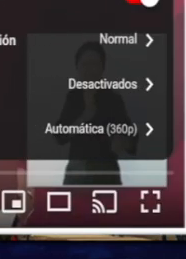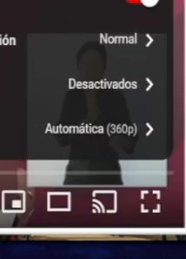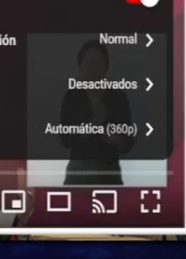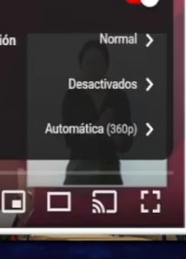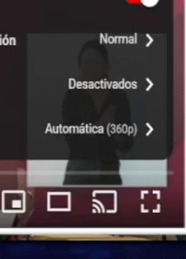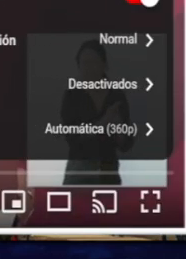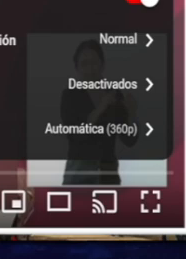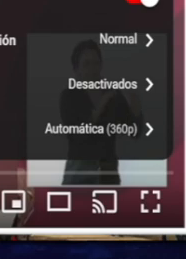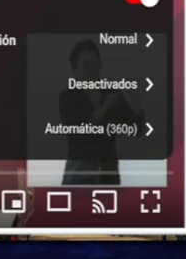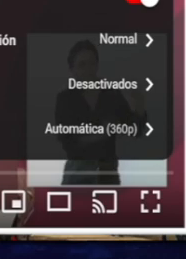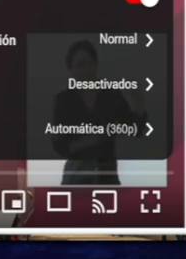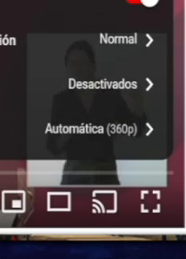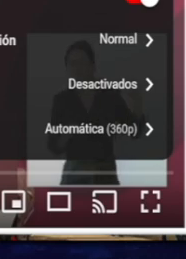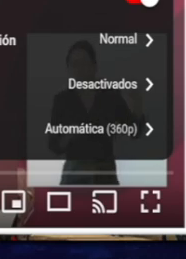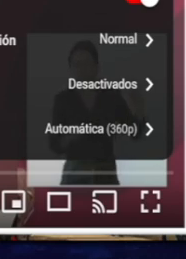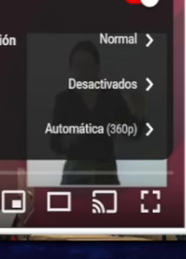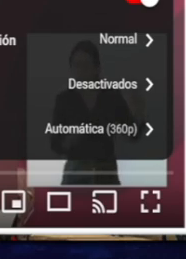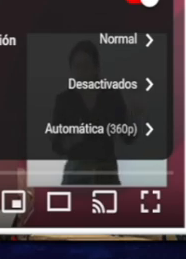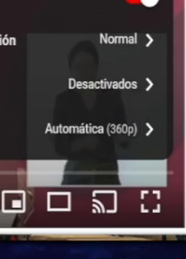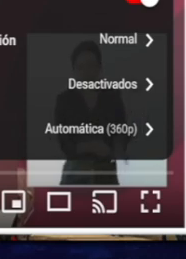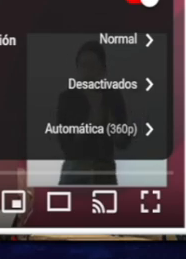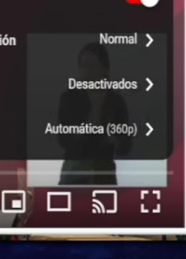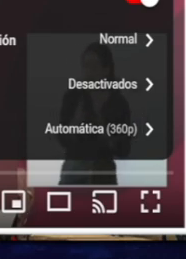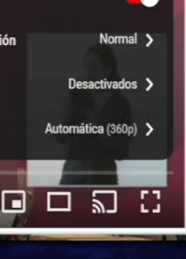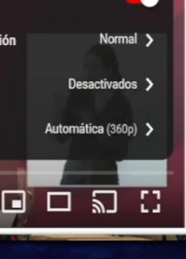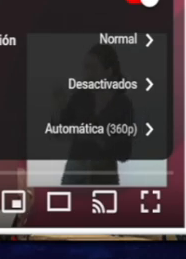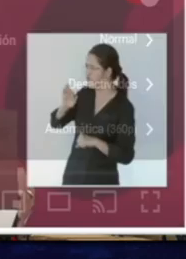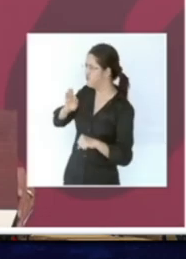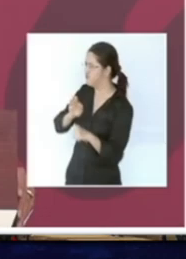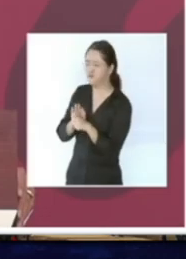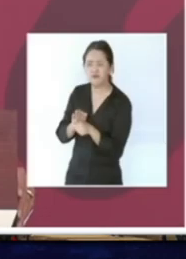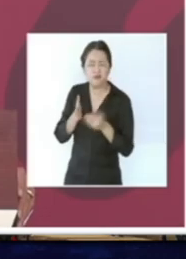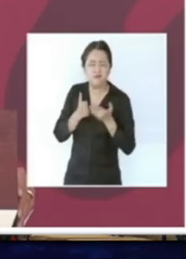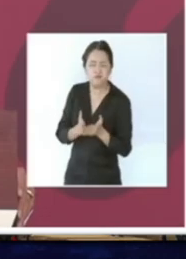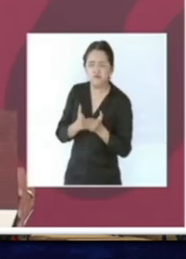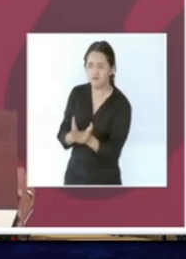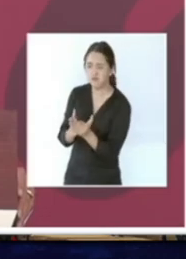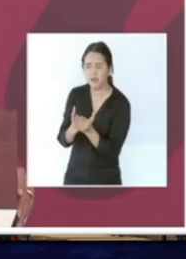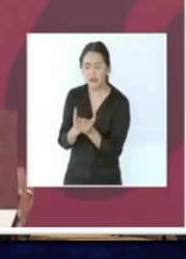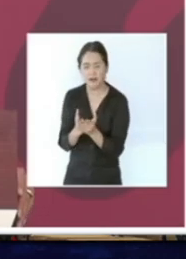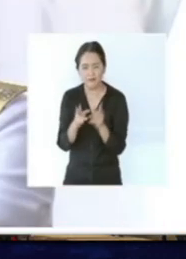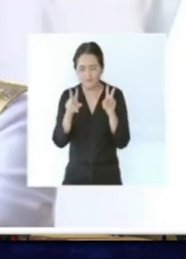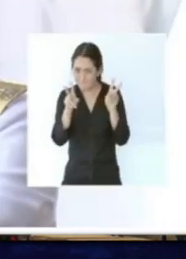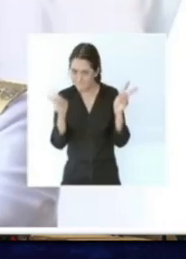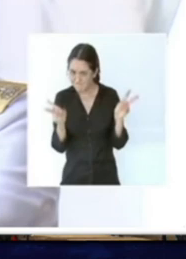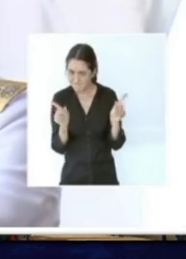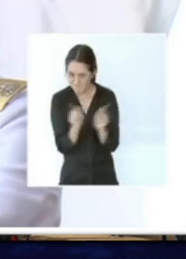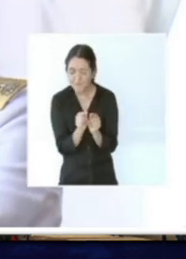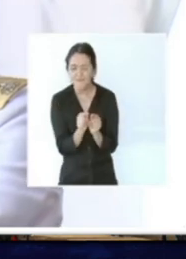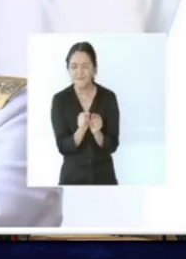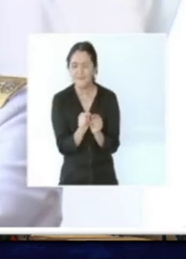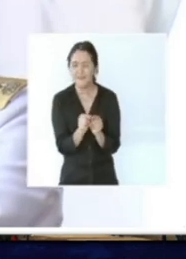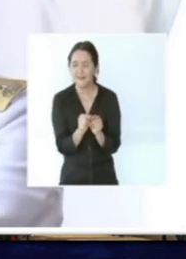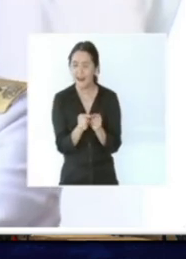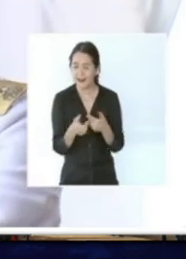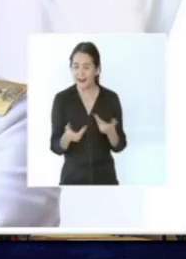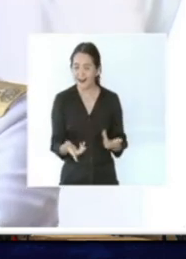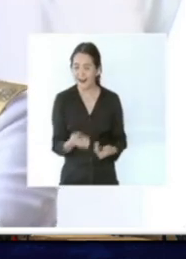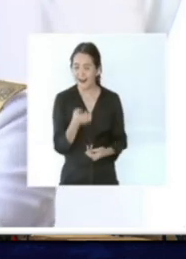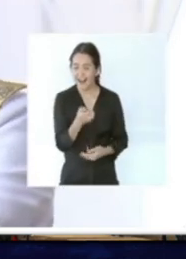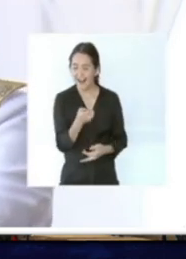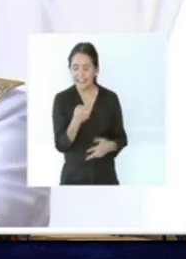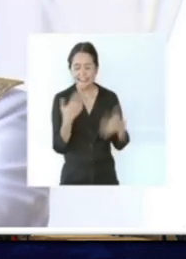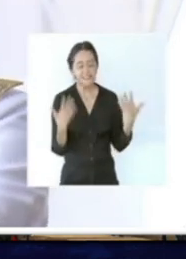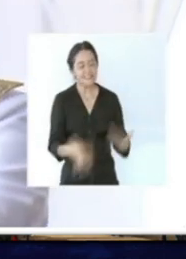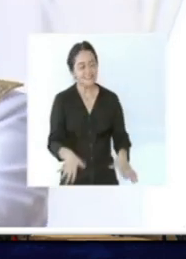expuesto a los disparos de la artillería de los barcos cierro las comillas así de